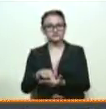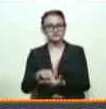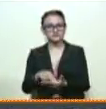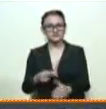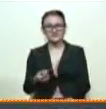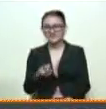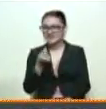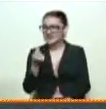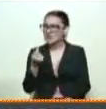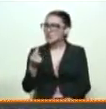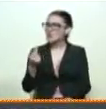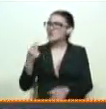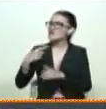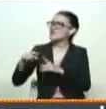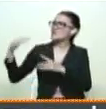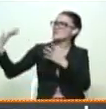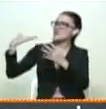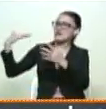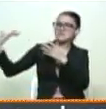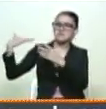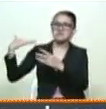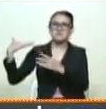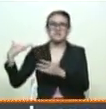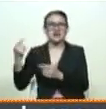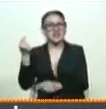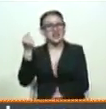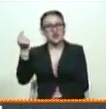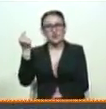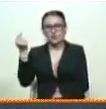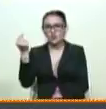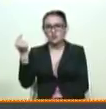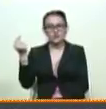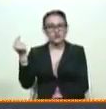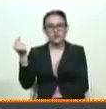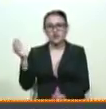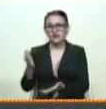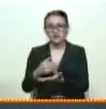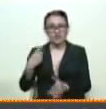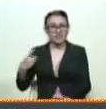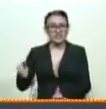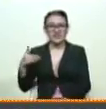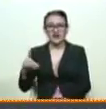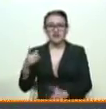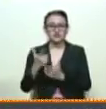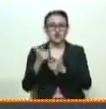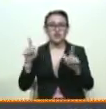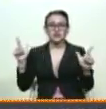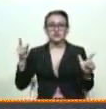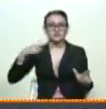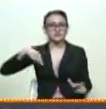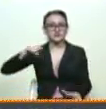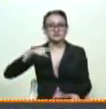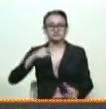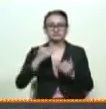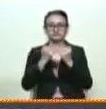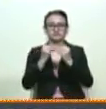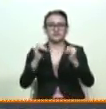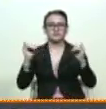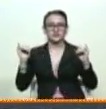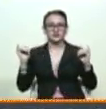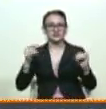Ninguna potencia o imperio foráneo nos arrebatará el derecho a ser libres, soberanos